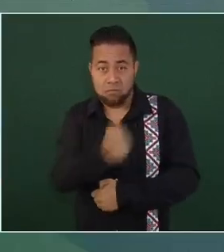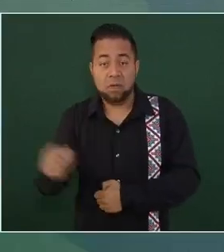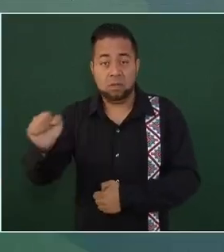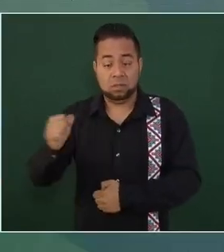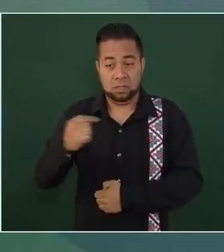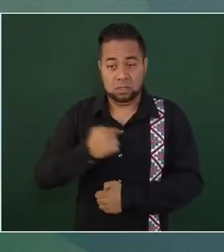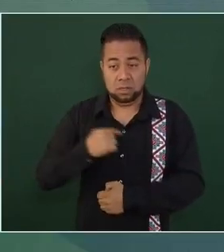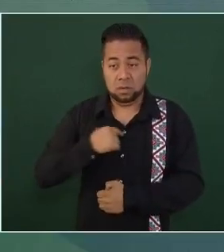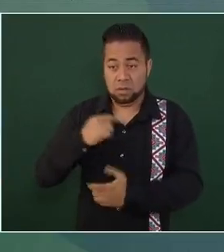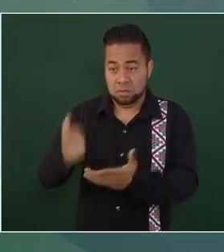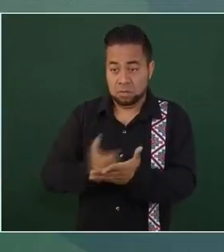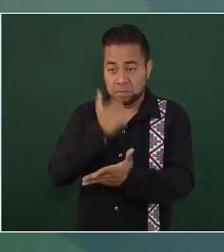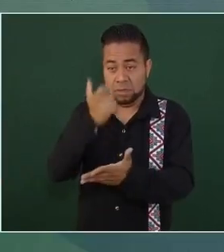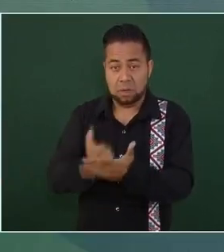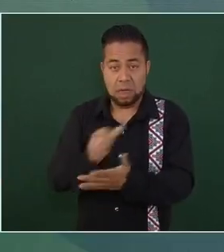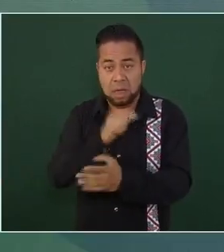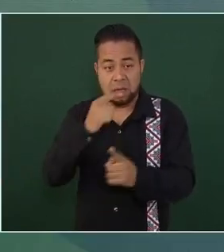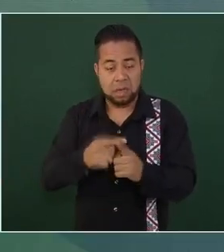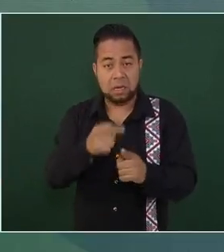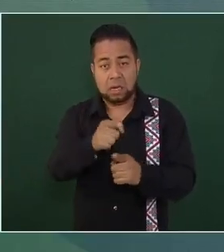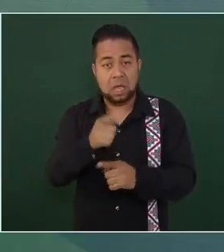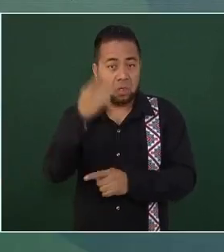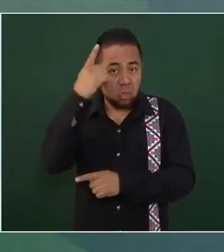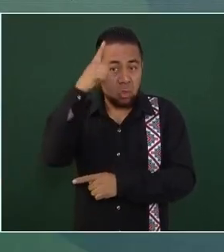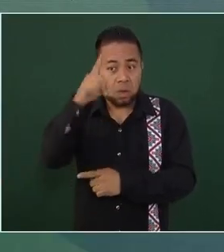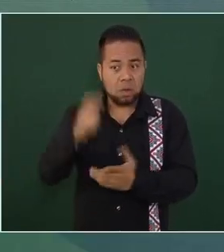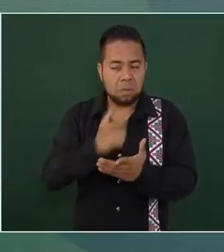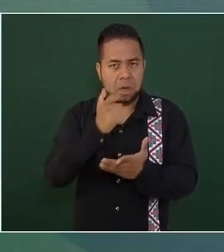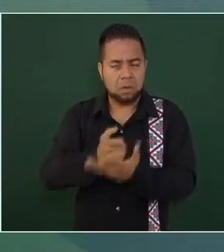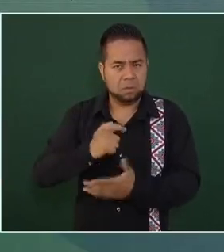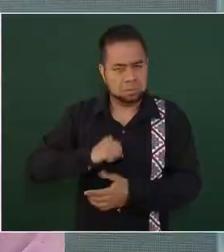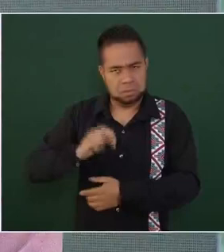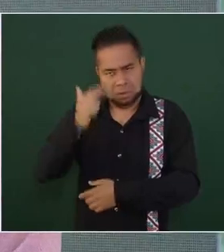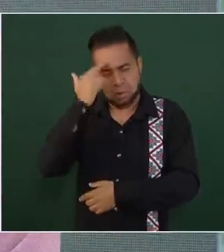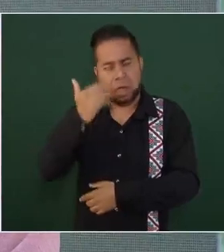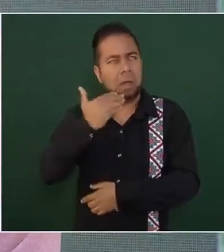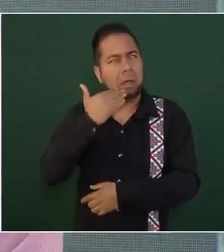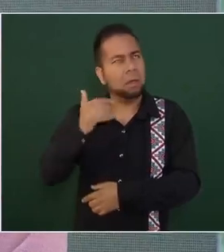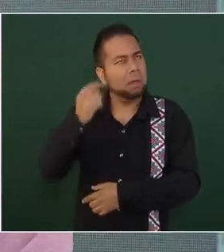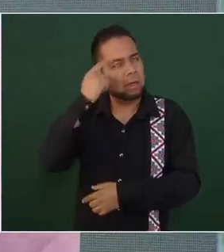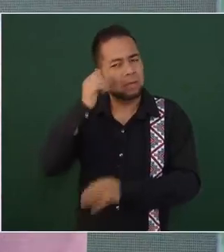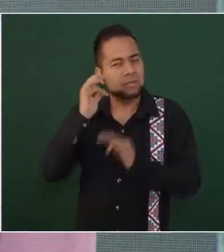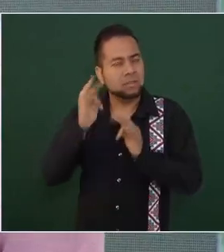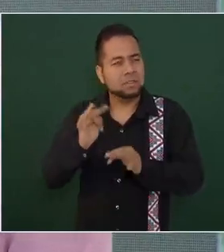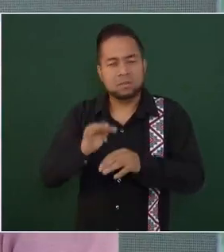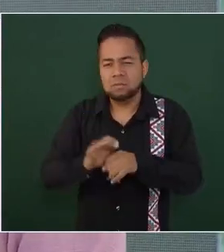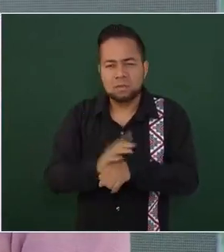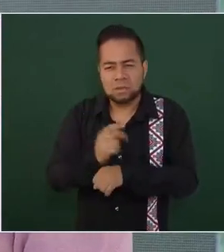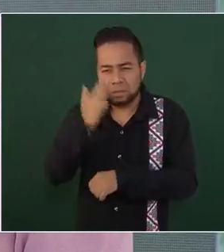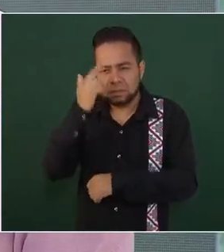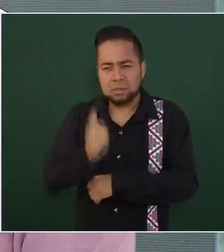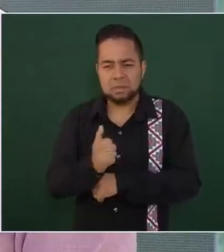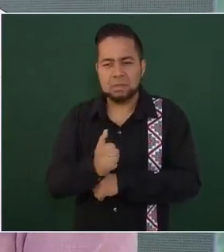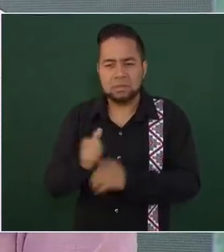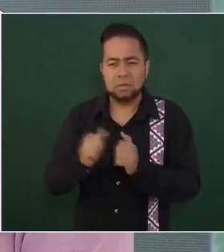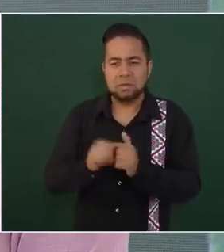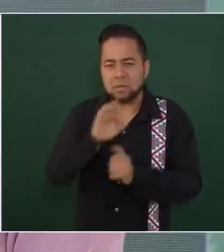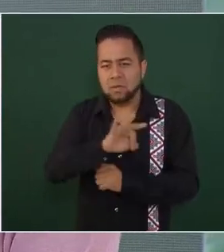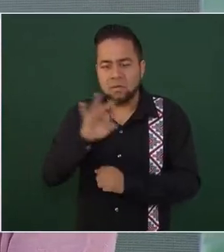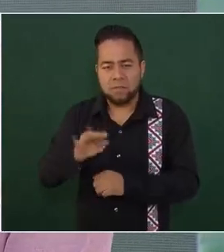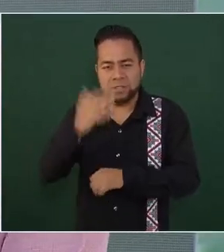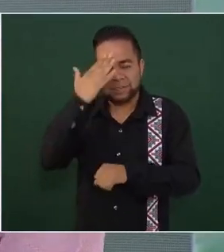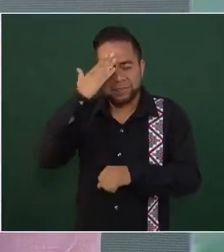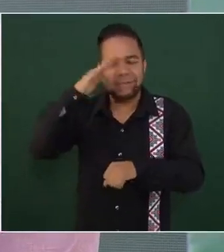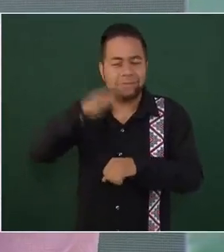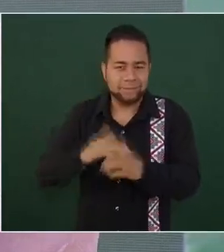pagar al supuesto propietario me acuerdo bien porque tiene que ver con una fecha histórica